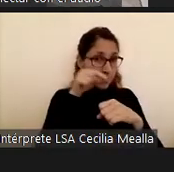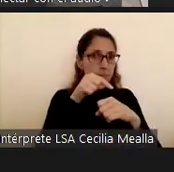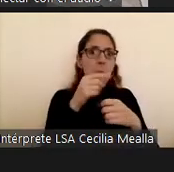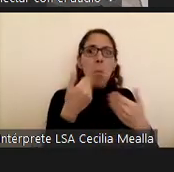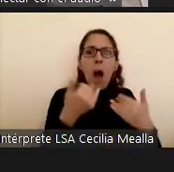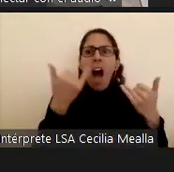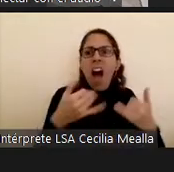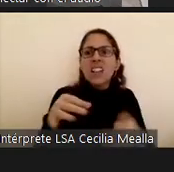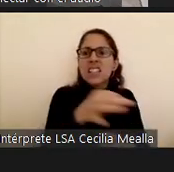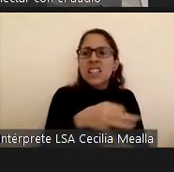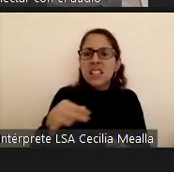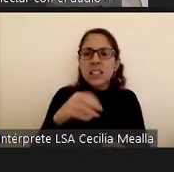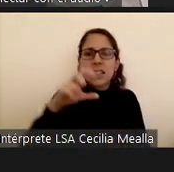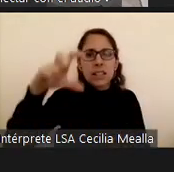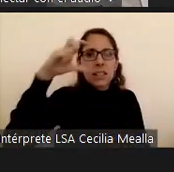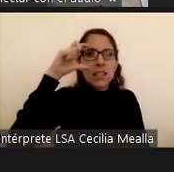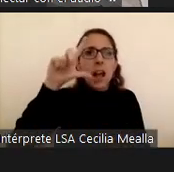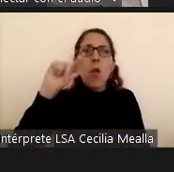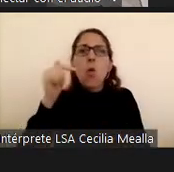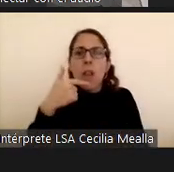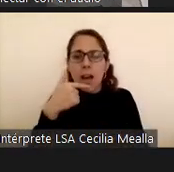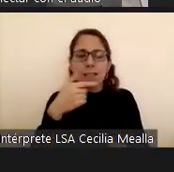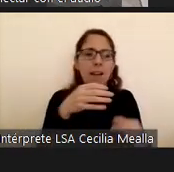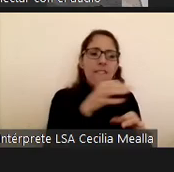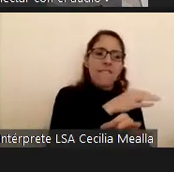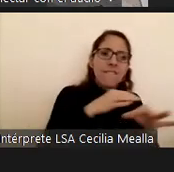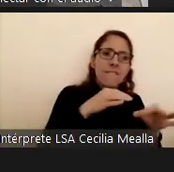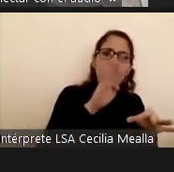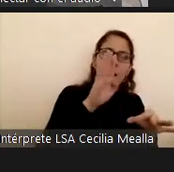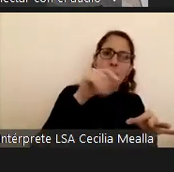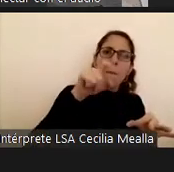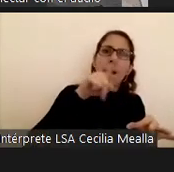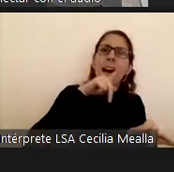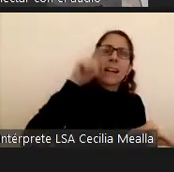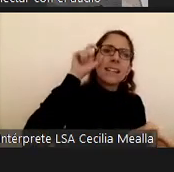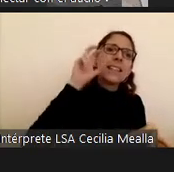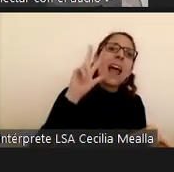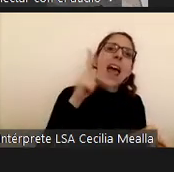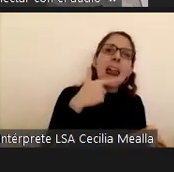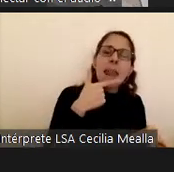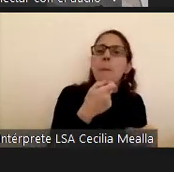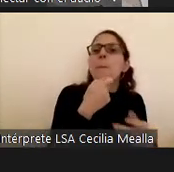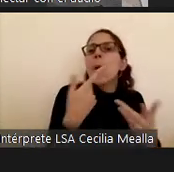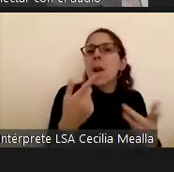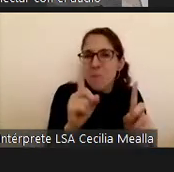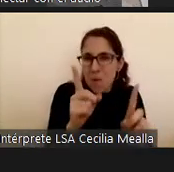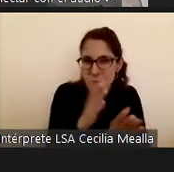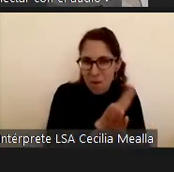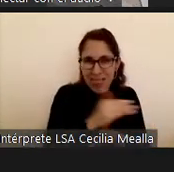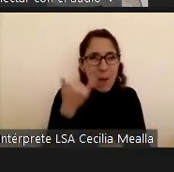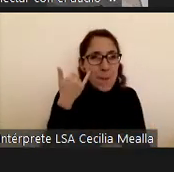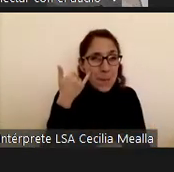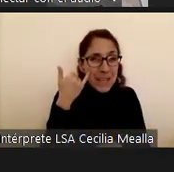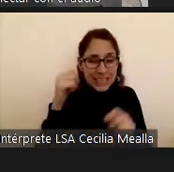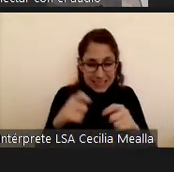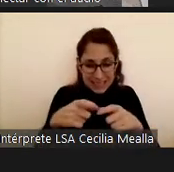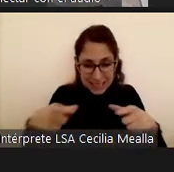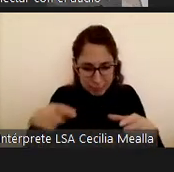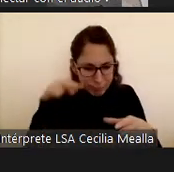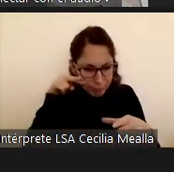células, aparte de bacterias, como les contaba, por ejemplo, en la orina, que es una de las muestras, uno de los